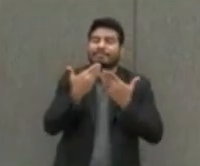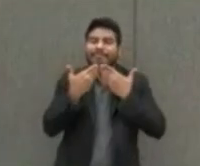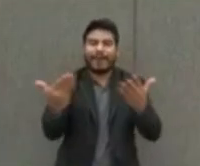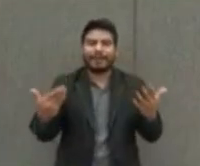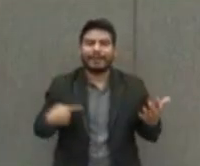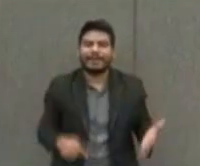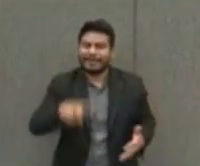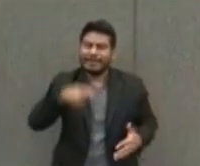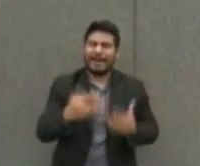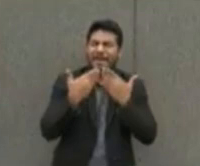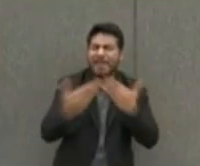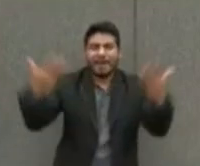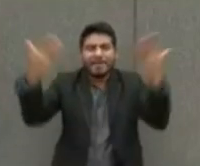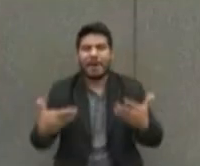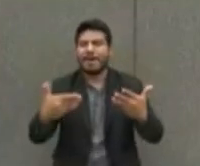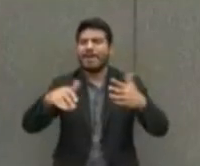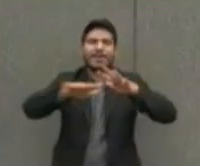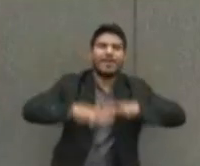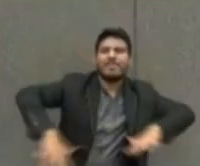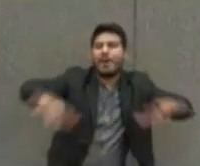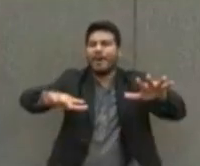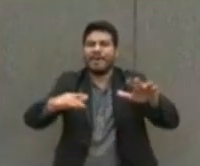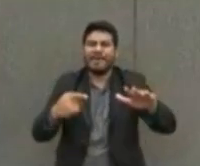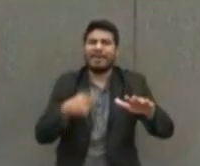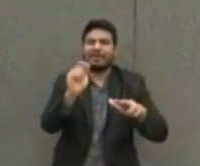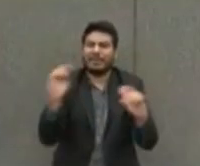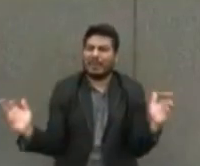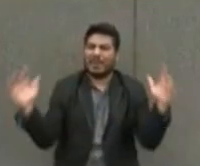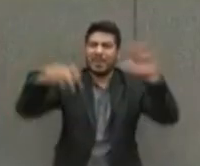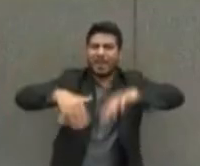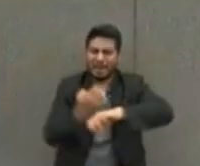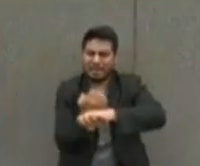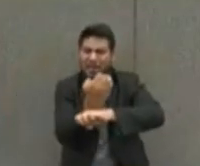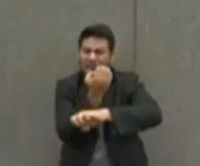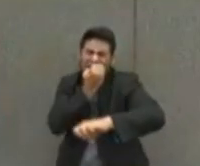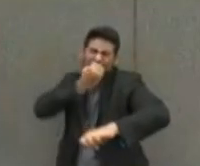bienvenidas todas a este extraordinario estado